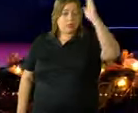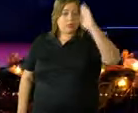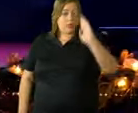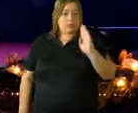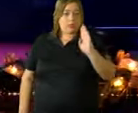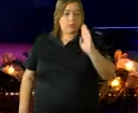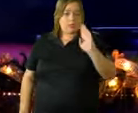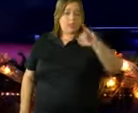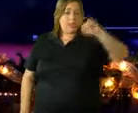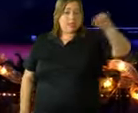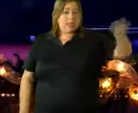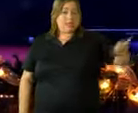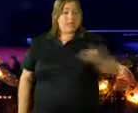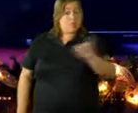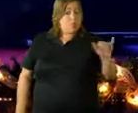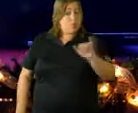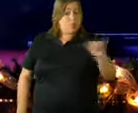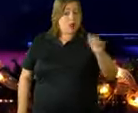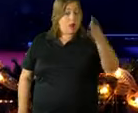Así Jehová.